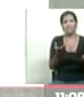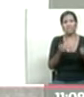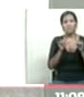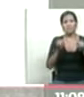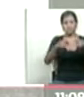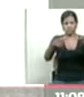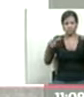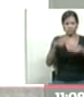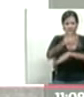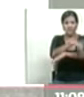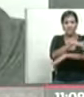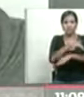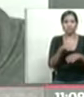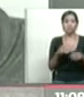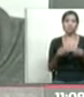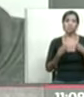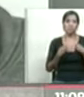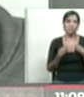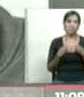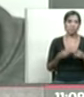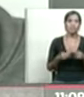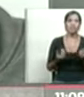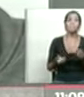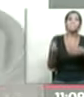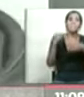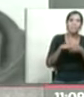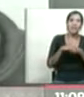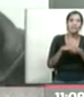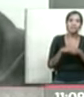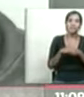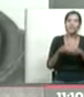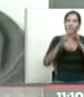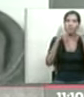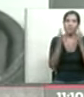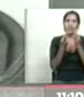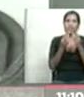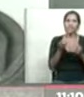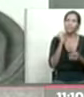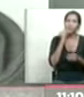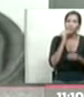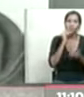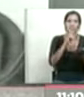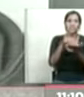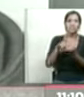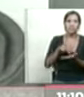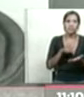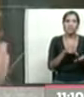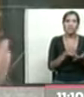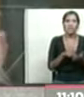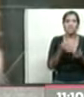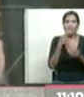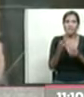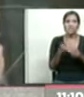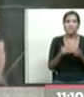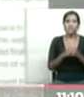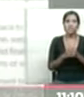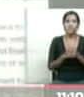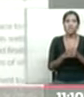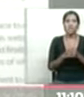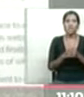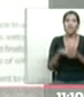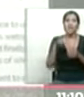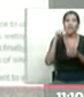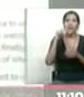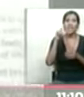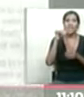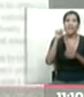Pero además de eso, están las vinculaciones familiares. Este muchacho que anda por allí y que dicen que es un bolichico llamado Alejandro